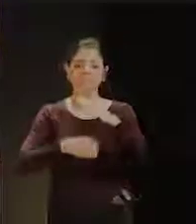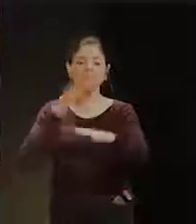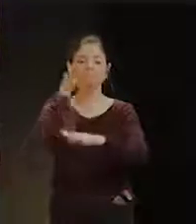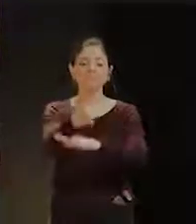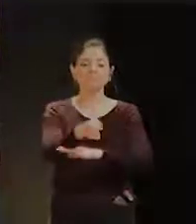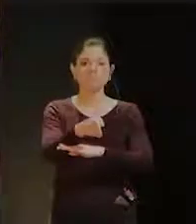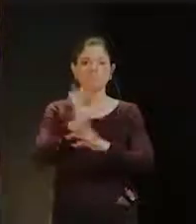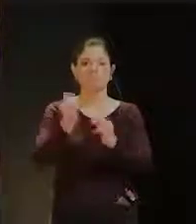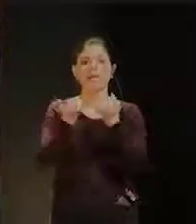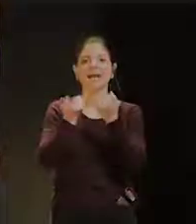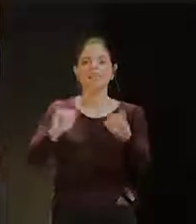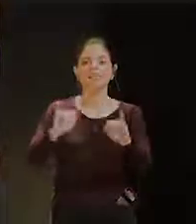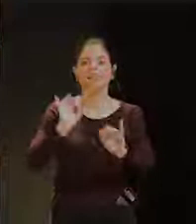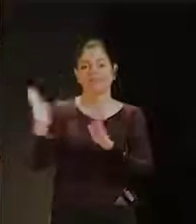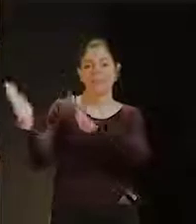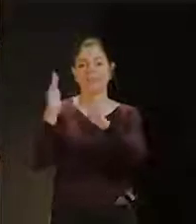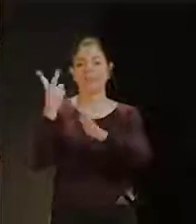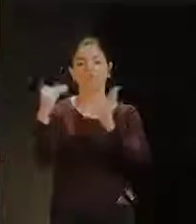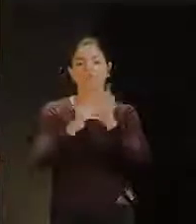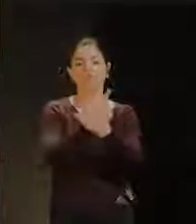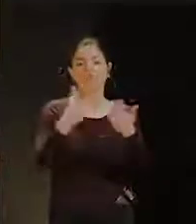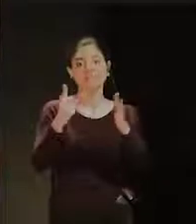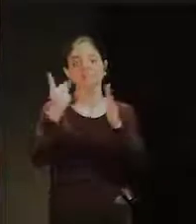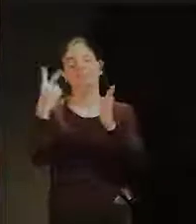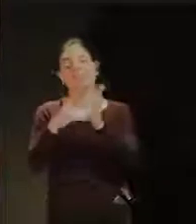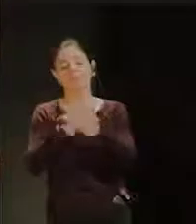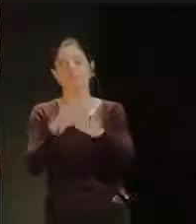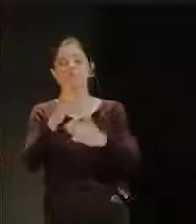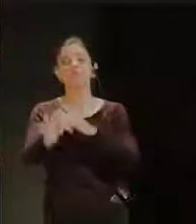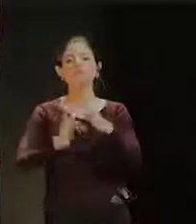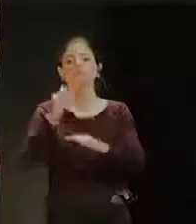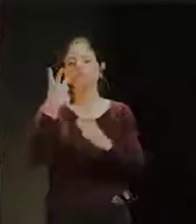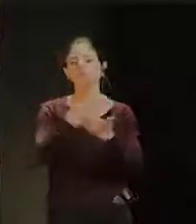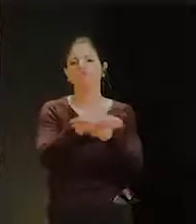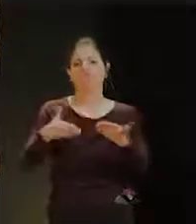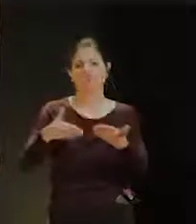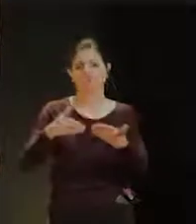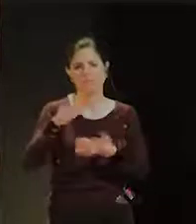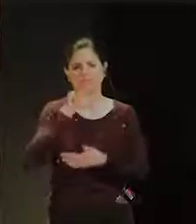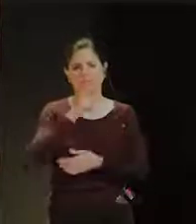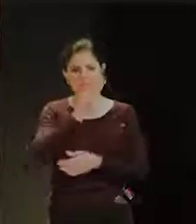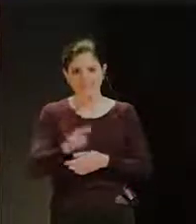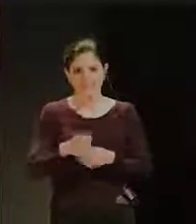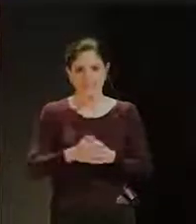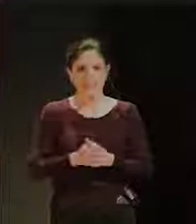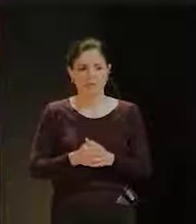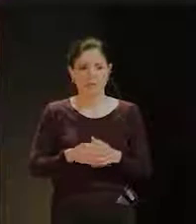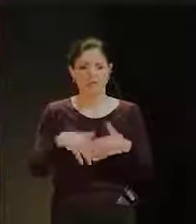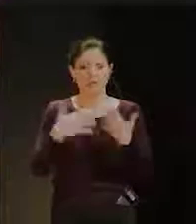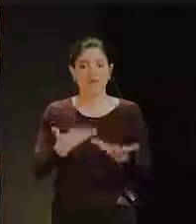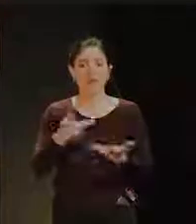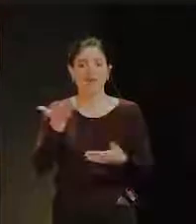asisten a los eventos en el periodo 2017-2018 sumaban 8 millones de libras.